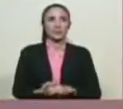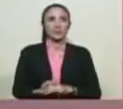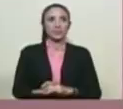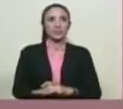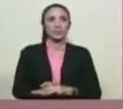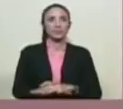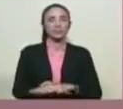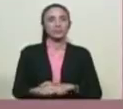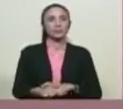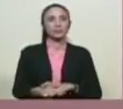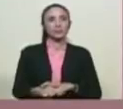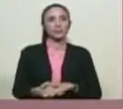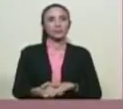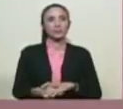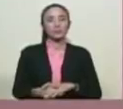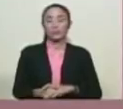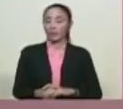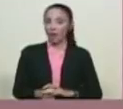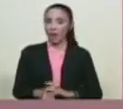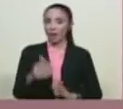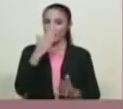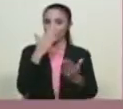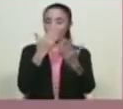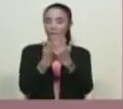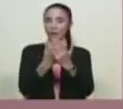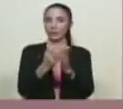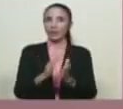El que va adelante es el que recibe el plomo.